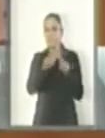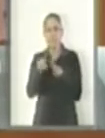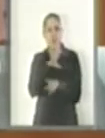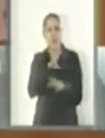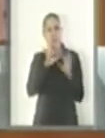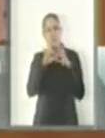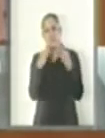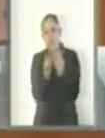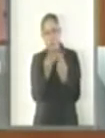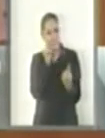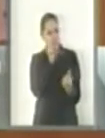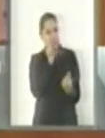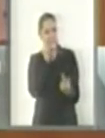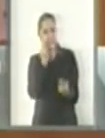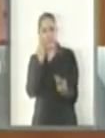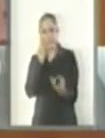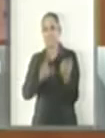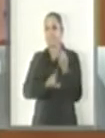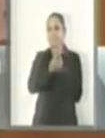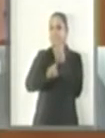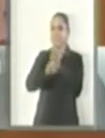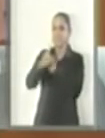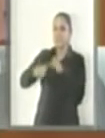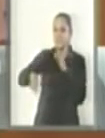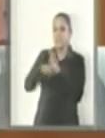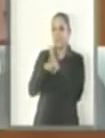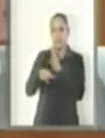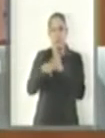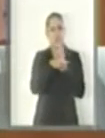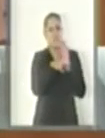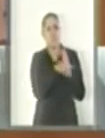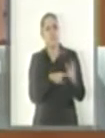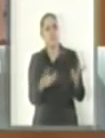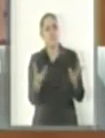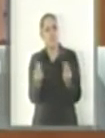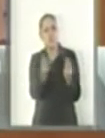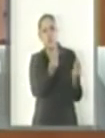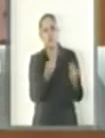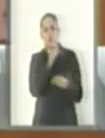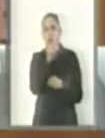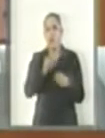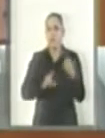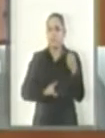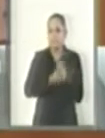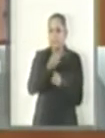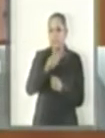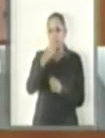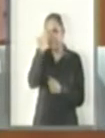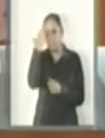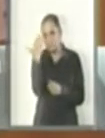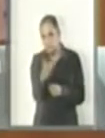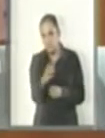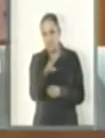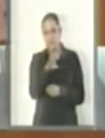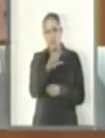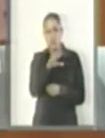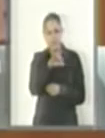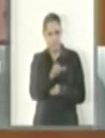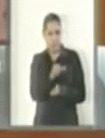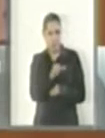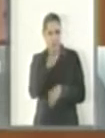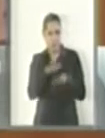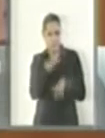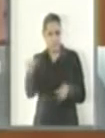vive el país. Los asesinatos y casos de violencia dirigidos a servidores públicos han